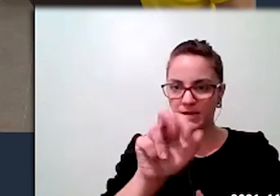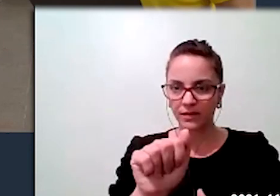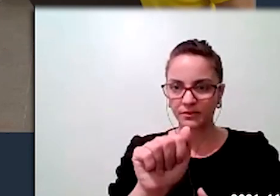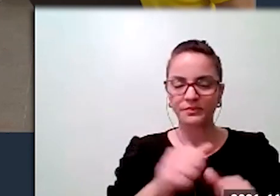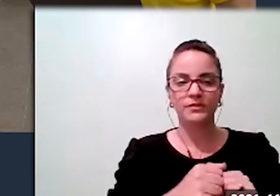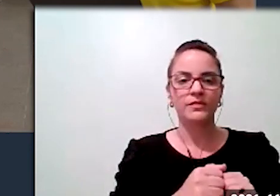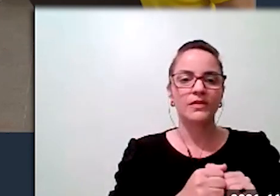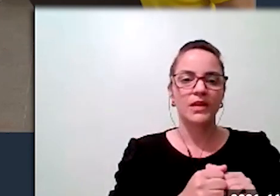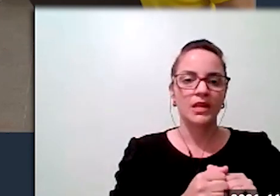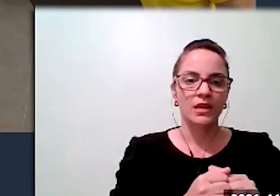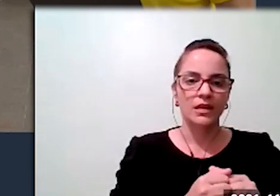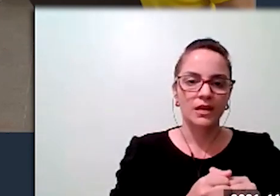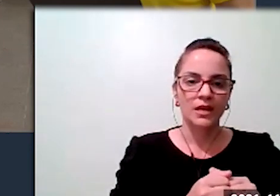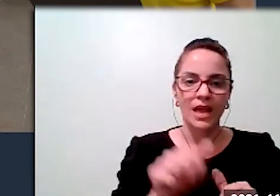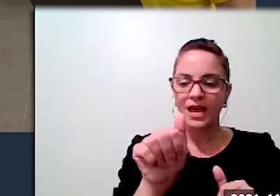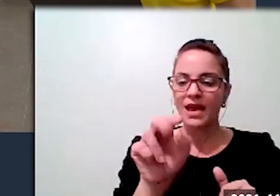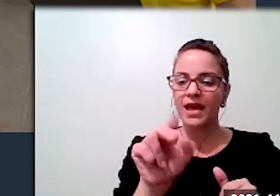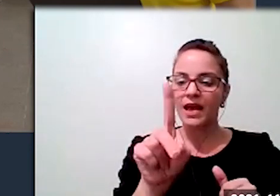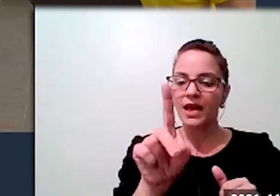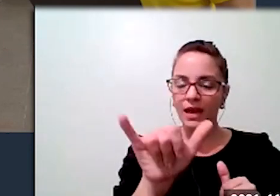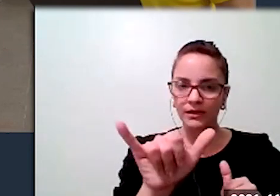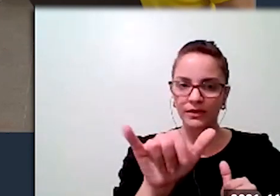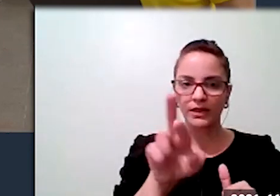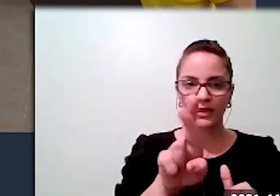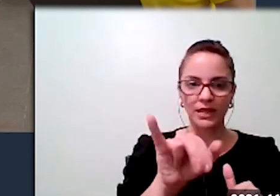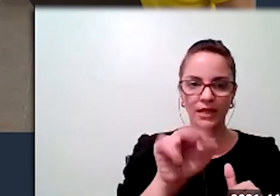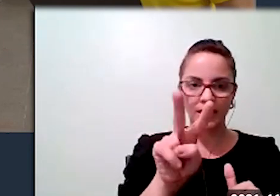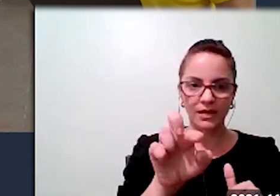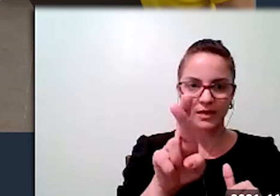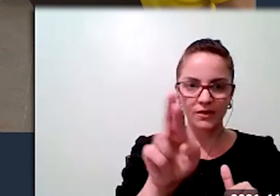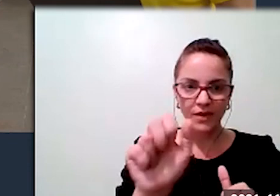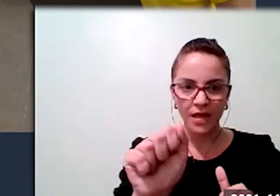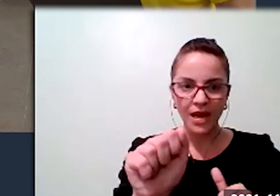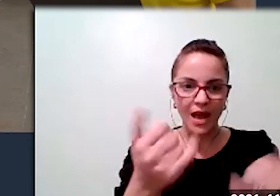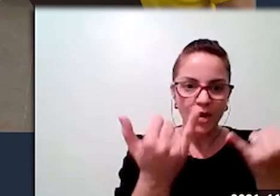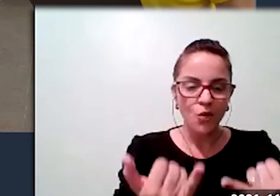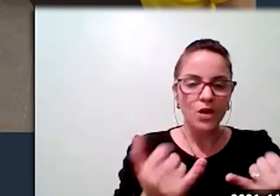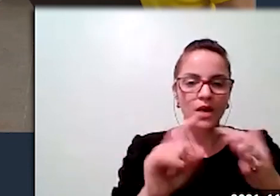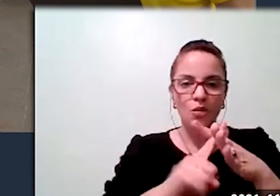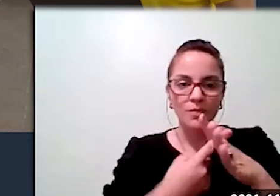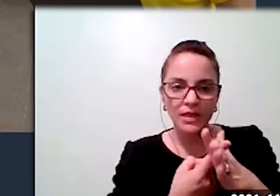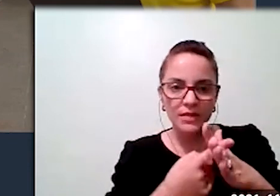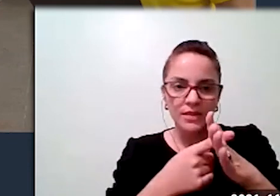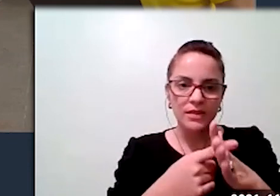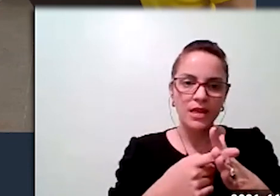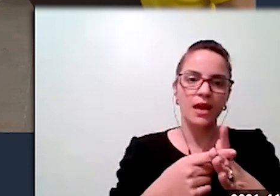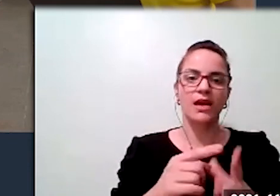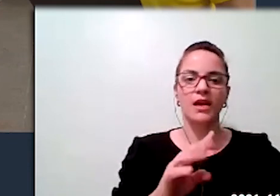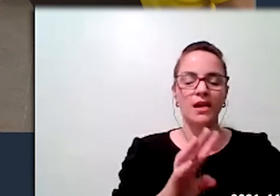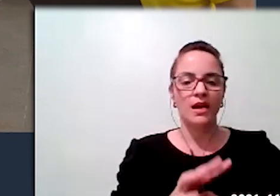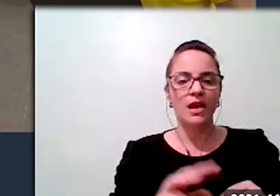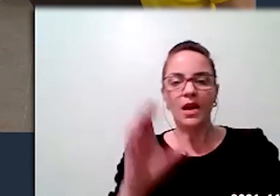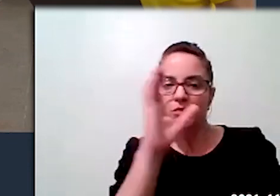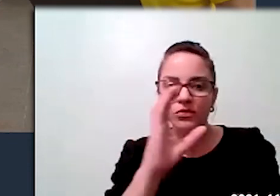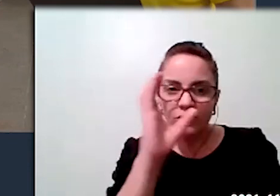Rivera espía a los vecinos cuando marcan la cuadrícula imperfecta de San Juan y se erigen las